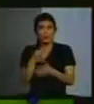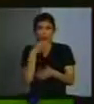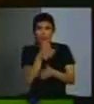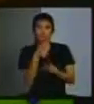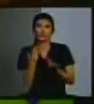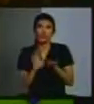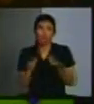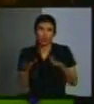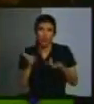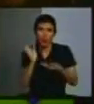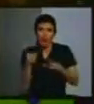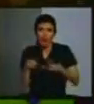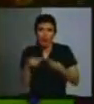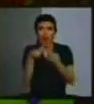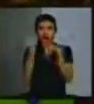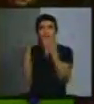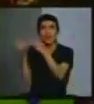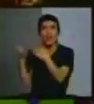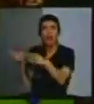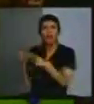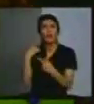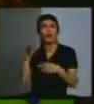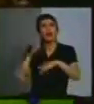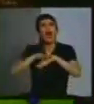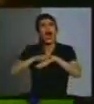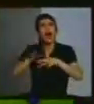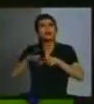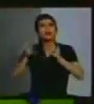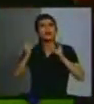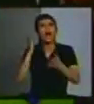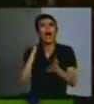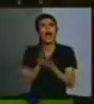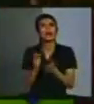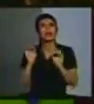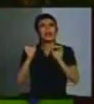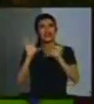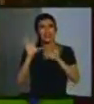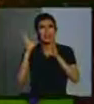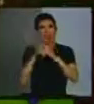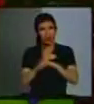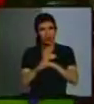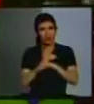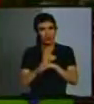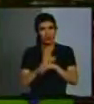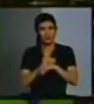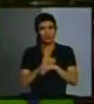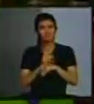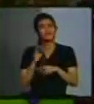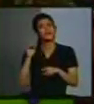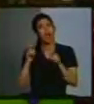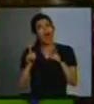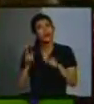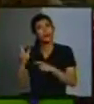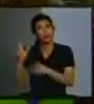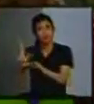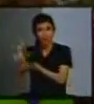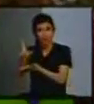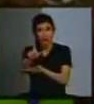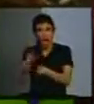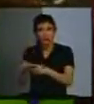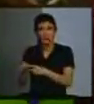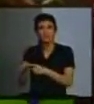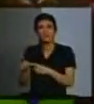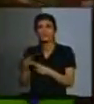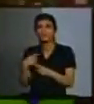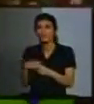comercio abierto. Esto porque la mayoría está autorizada a trabajar hasta las 10 de la noche, pero conversábamos con algunos locatarios que nos decían que